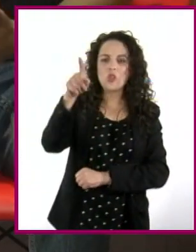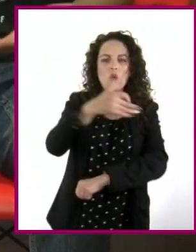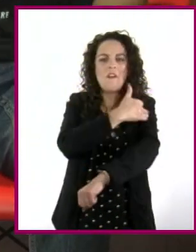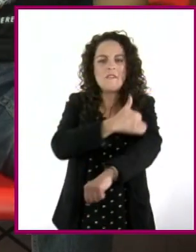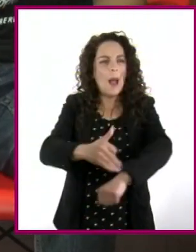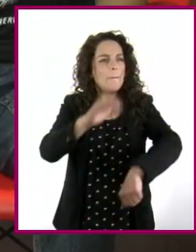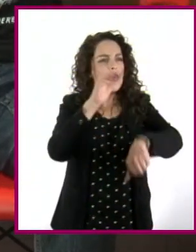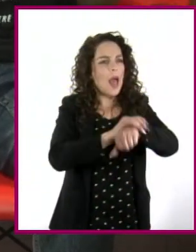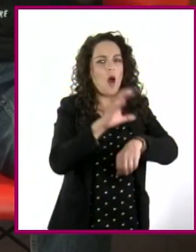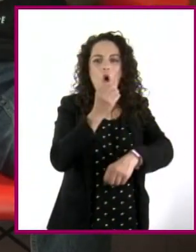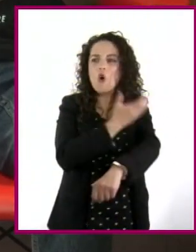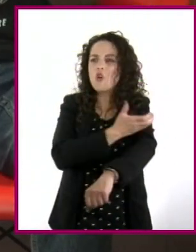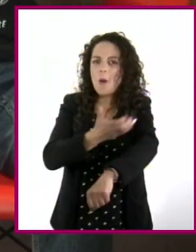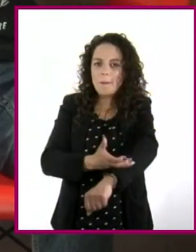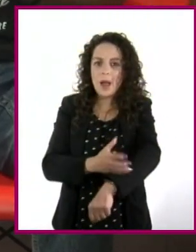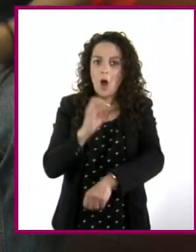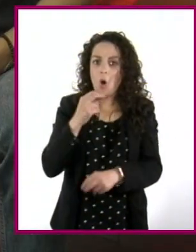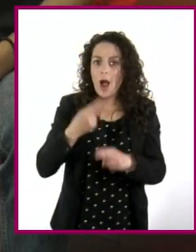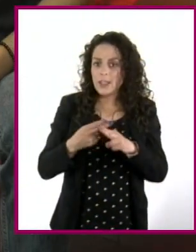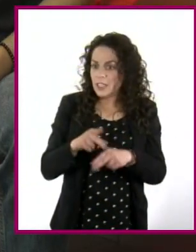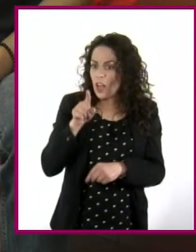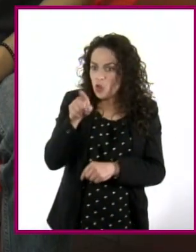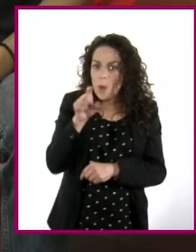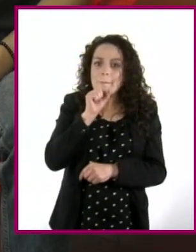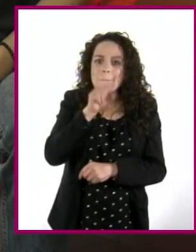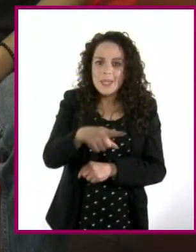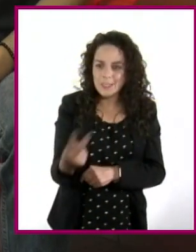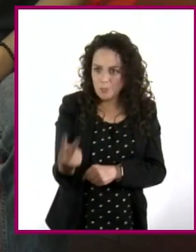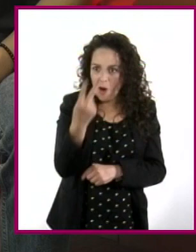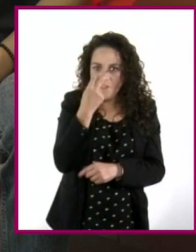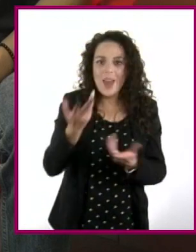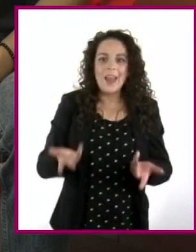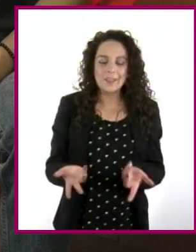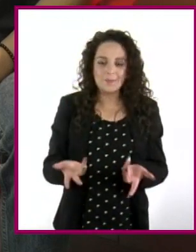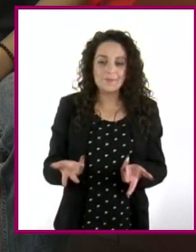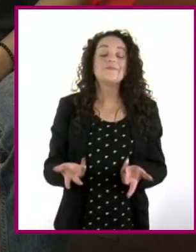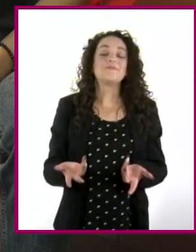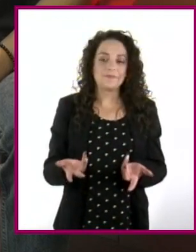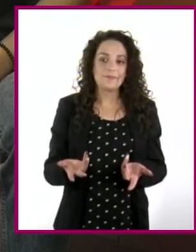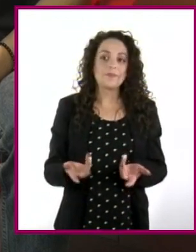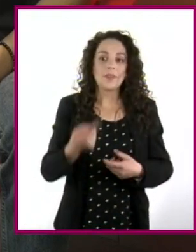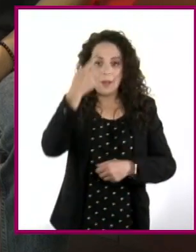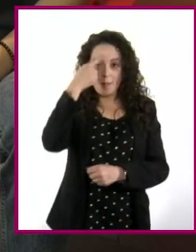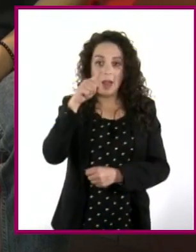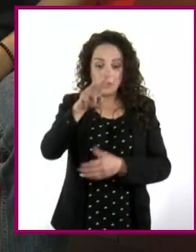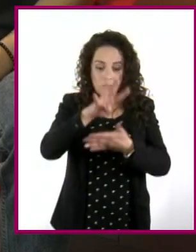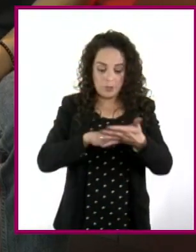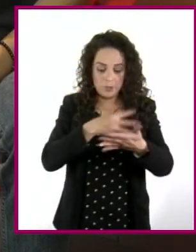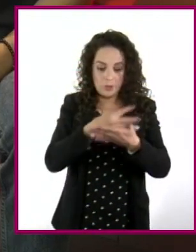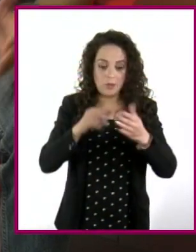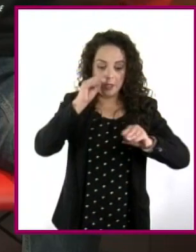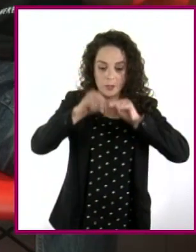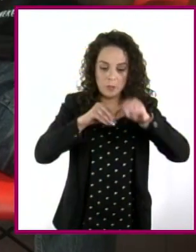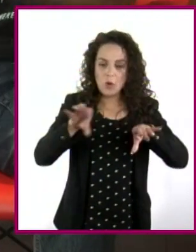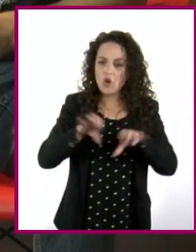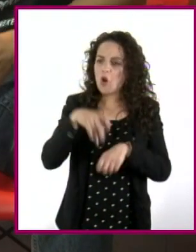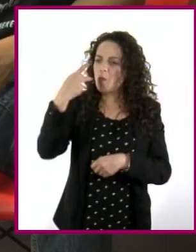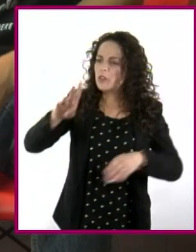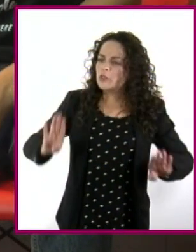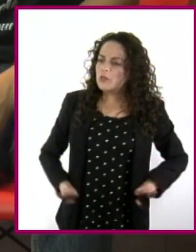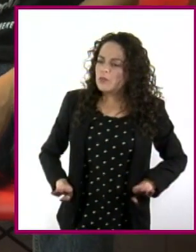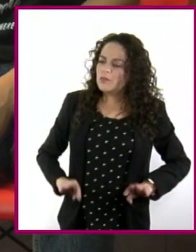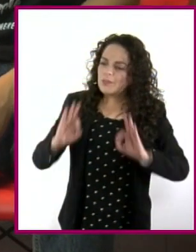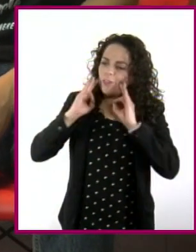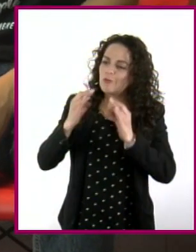amigos o compañeros, incluso a ti mismo, y llena el siguiente cuadro para conocer el estilo de comunicación de cada uno. Del lado